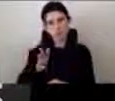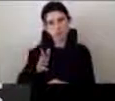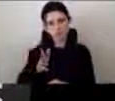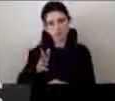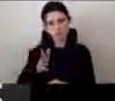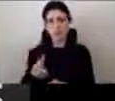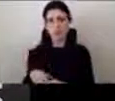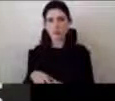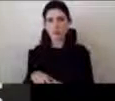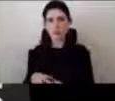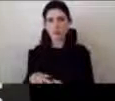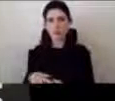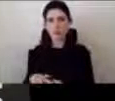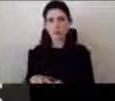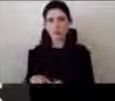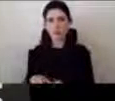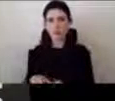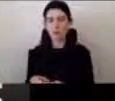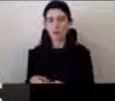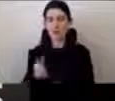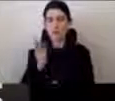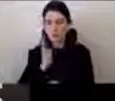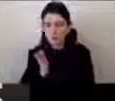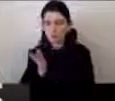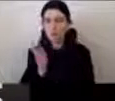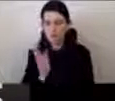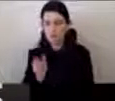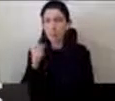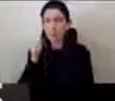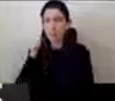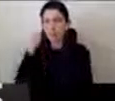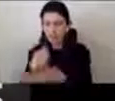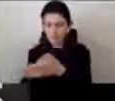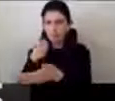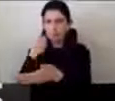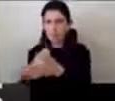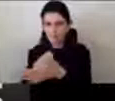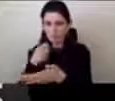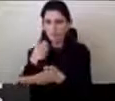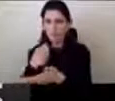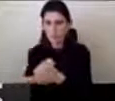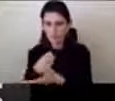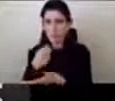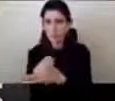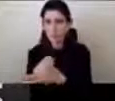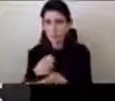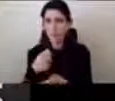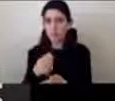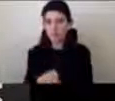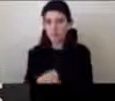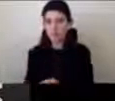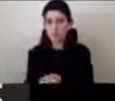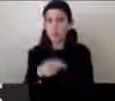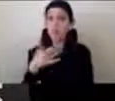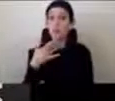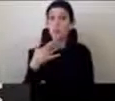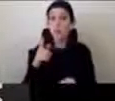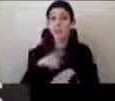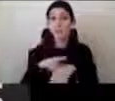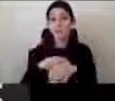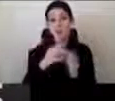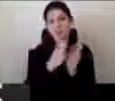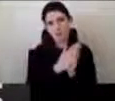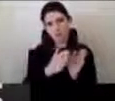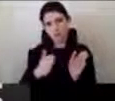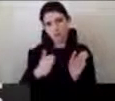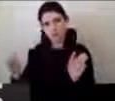de perseverancia, teniendo una actitud de terminar lo que se inicia, porque este juego tiene una partida mucho más prolongada, un tiempo de partida más